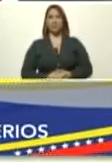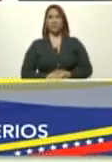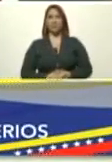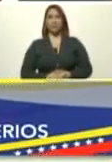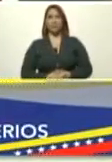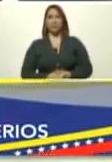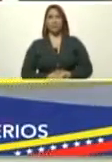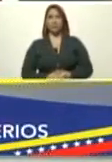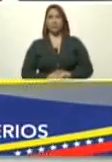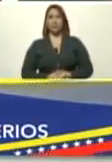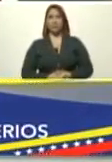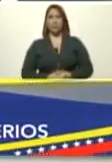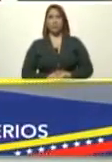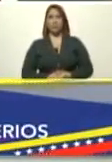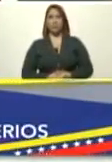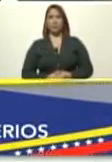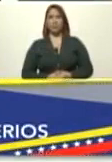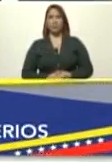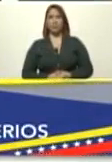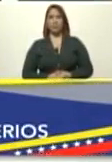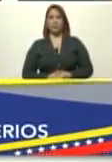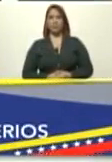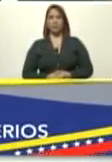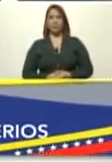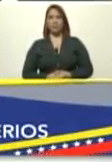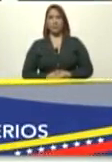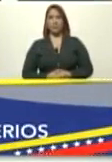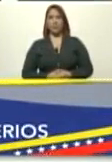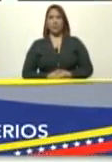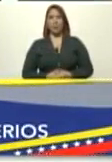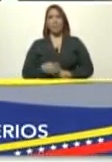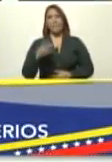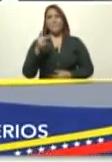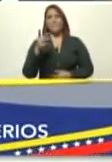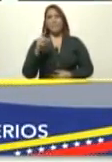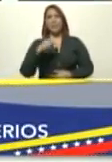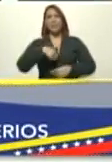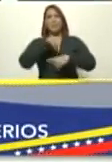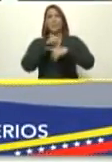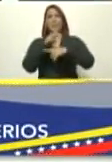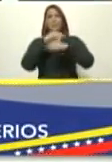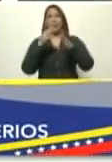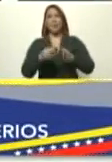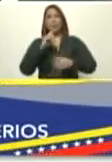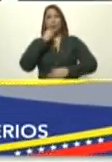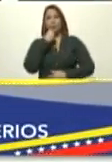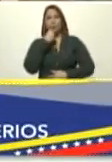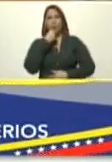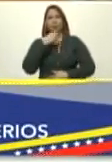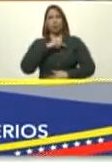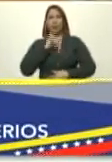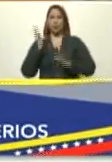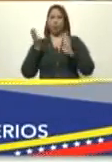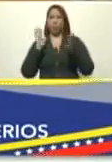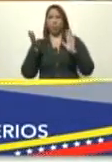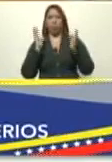de Ivanovich Borisov, viceprimer ministro de Rusia, y ratificábamos, conversábamos todos estos temas.